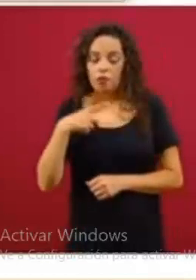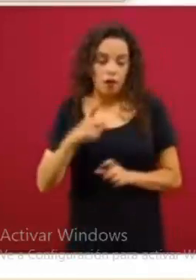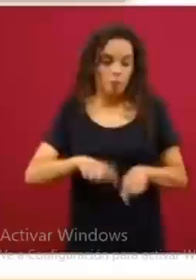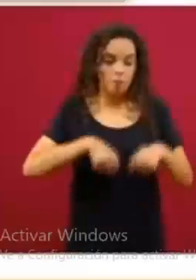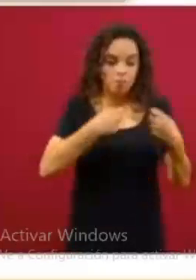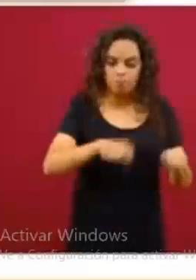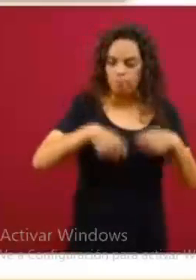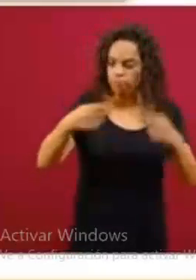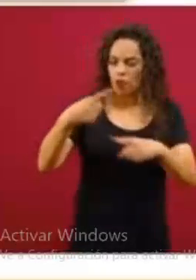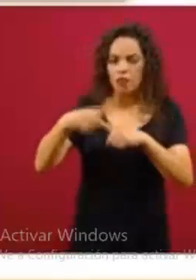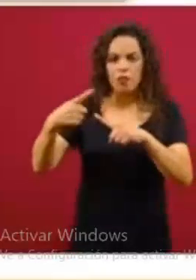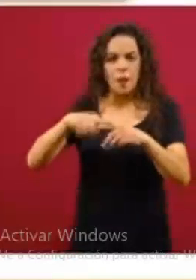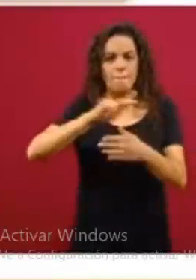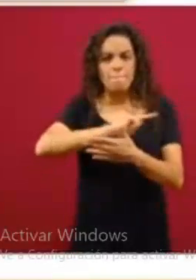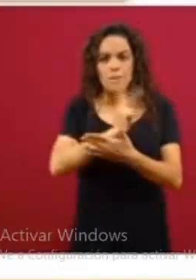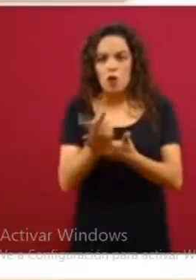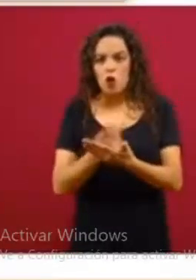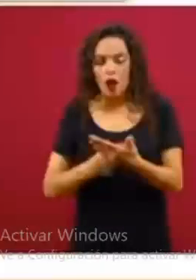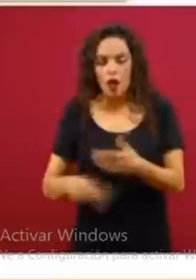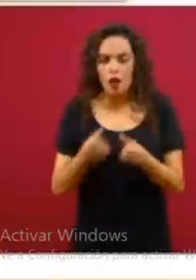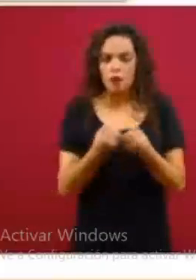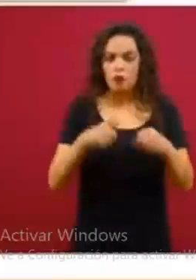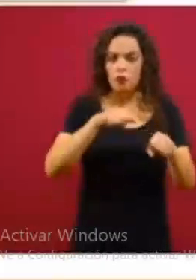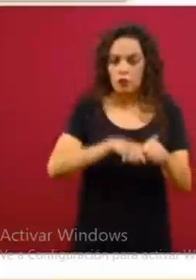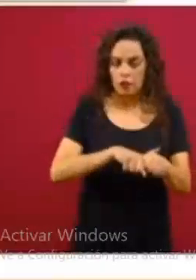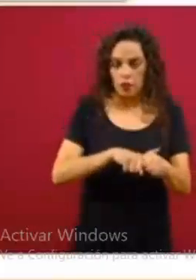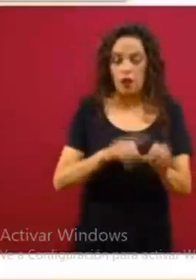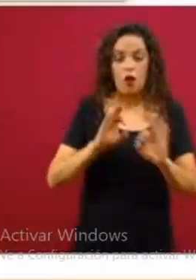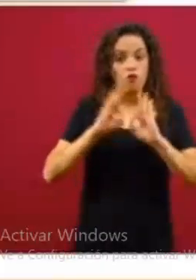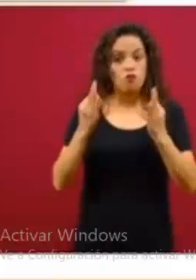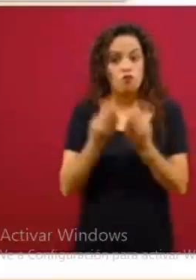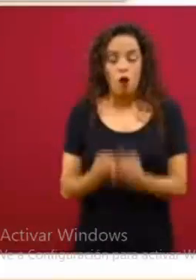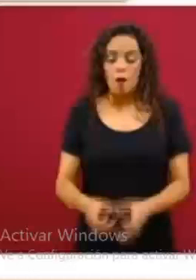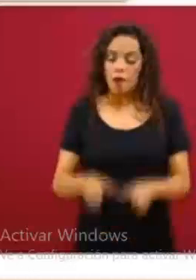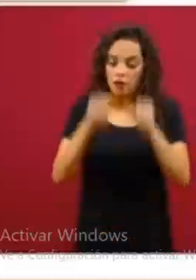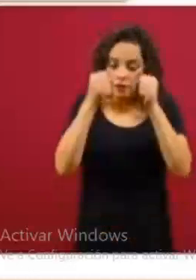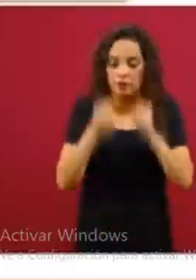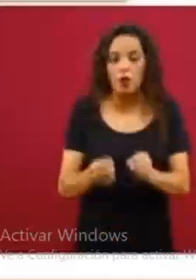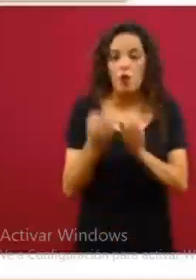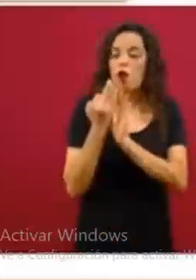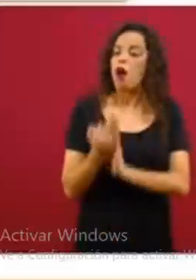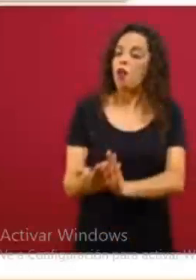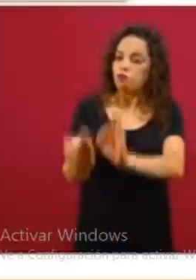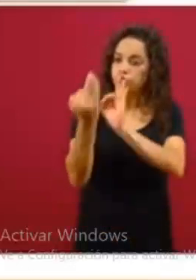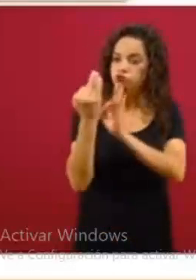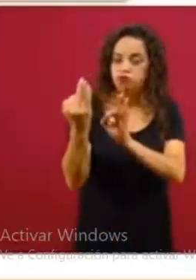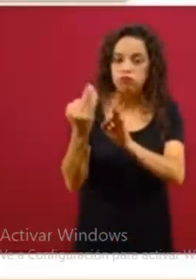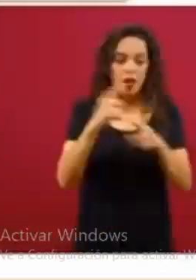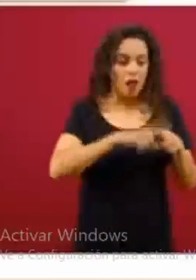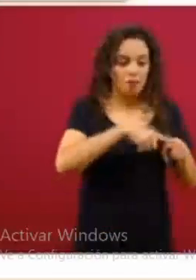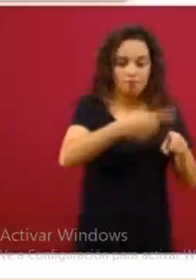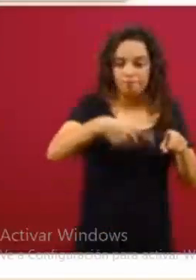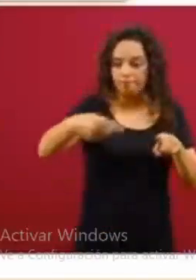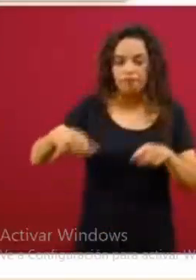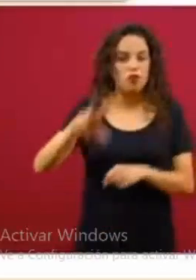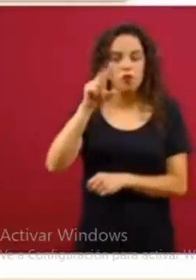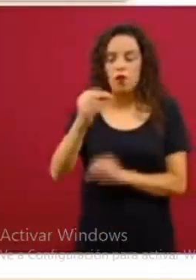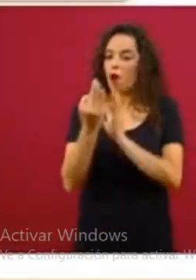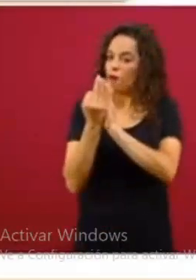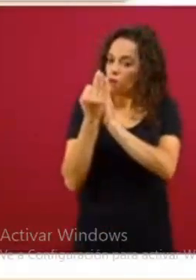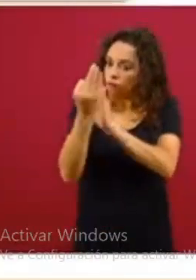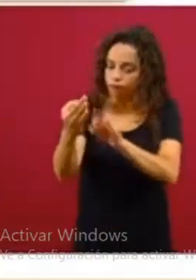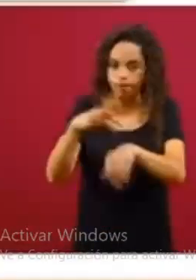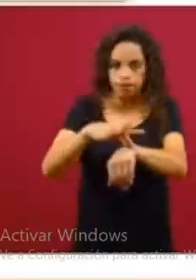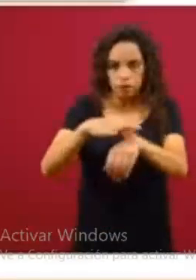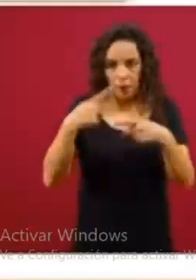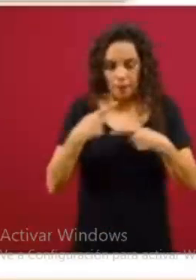programas sociales de manera segura, sin intermediarios, de forma directa. Asimismo, esto requiere, como se comentó hace un momento, de